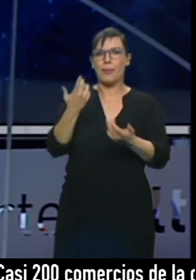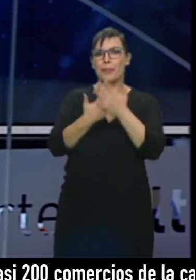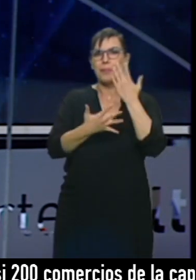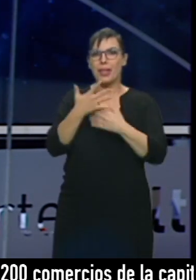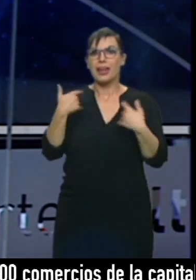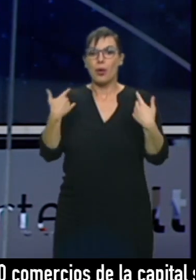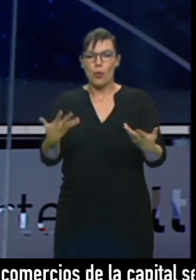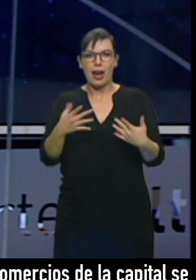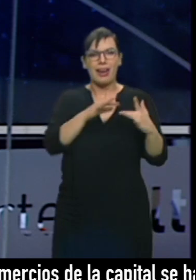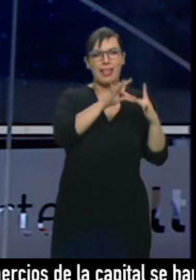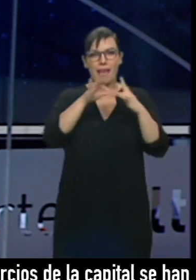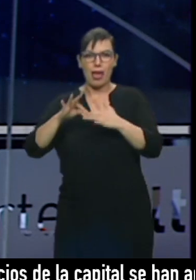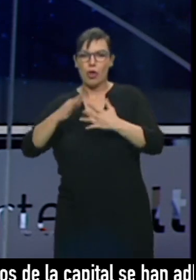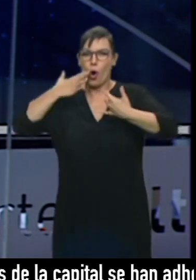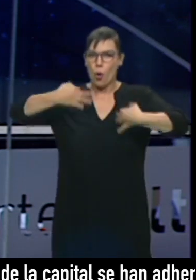de la sociedad